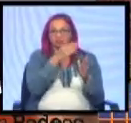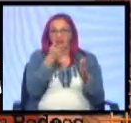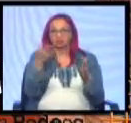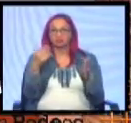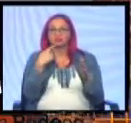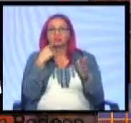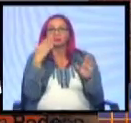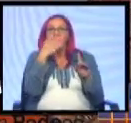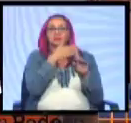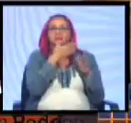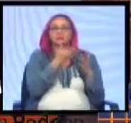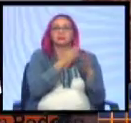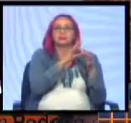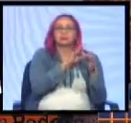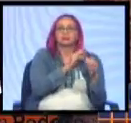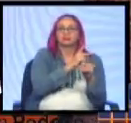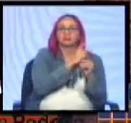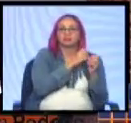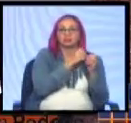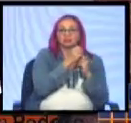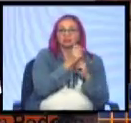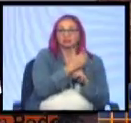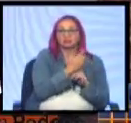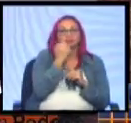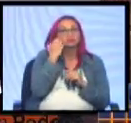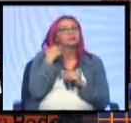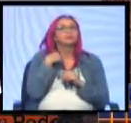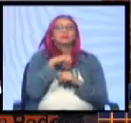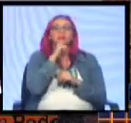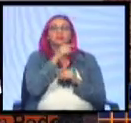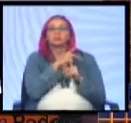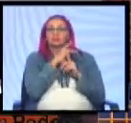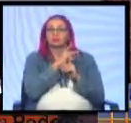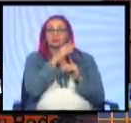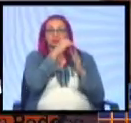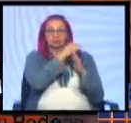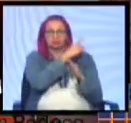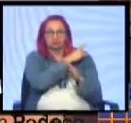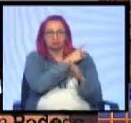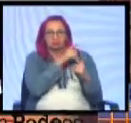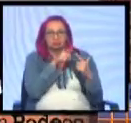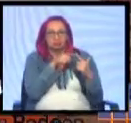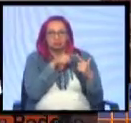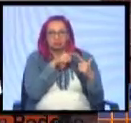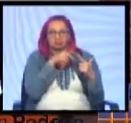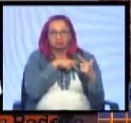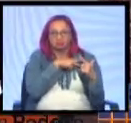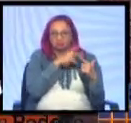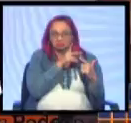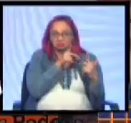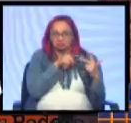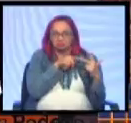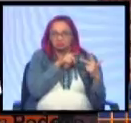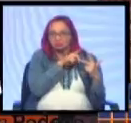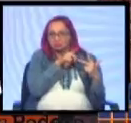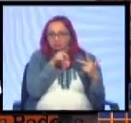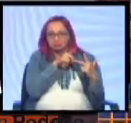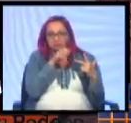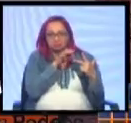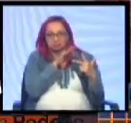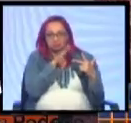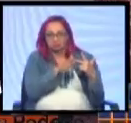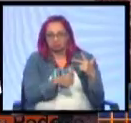digo fieles, es fieles a las organizaciones sociales, no a una junta directiva, no a unos gerentes, no a unos